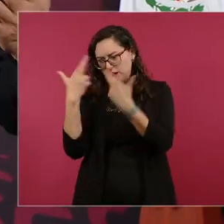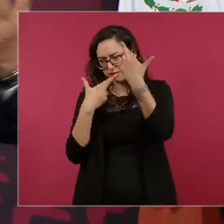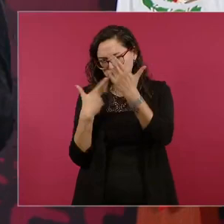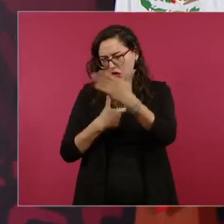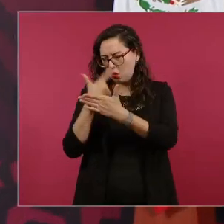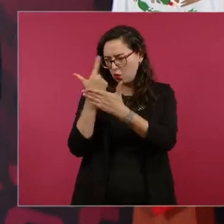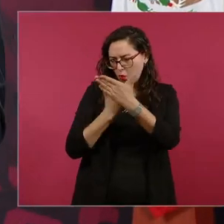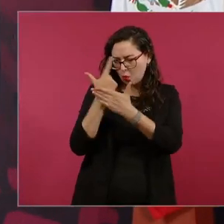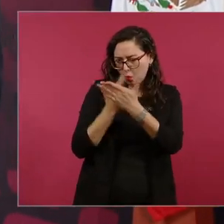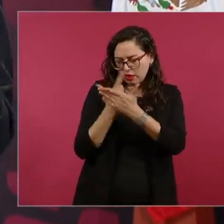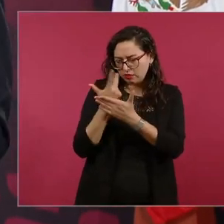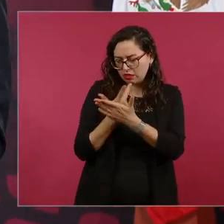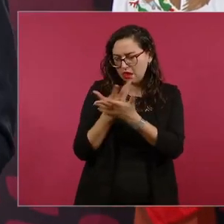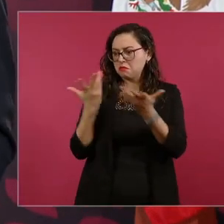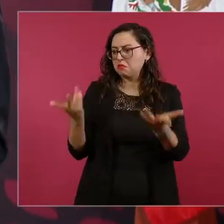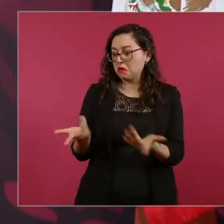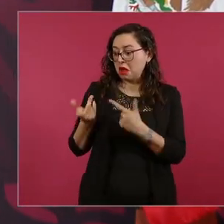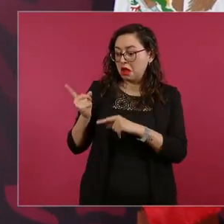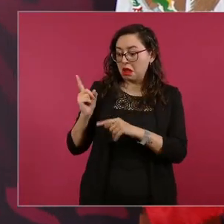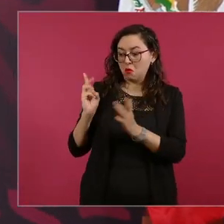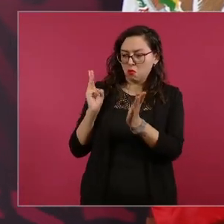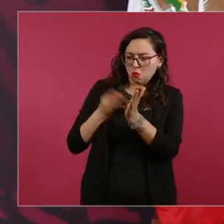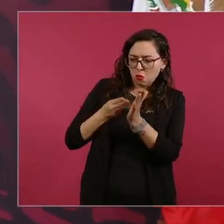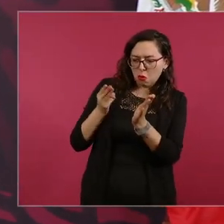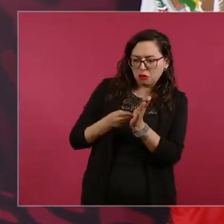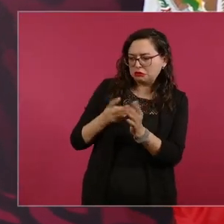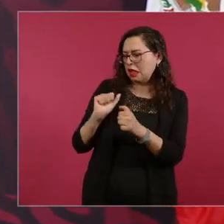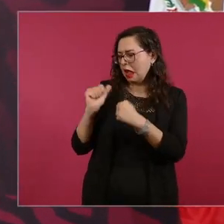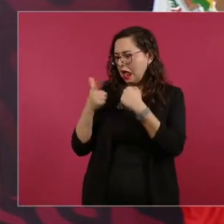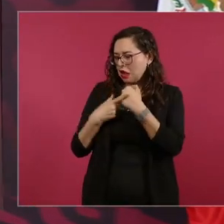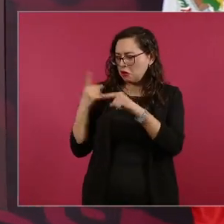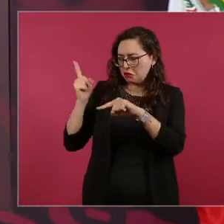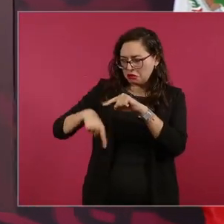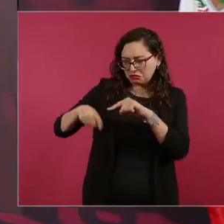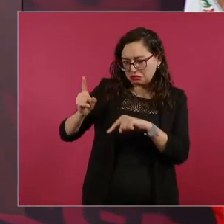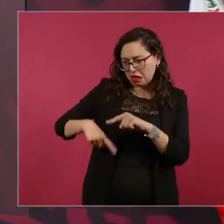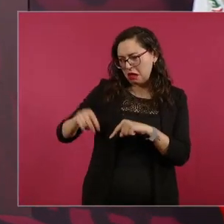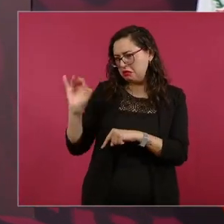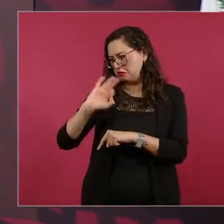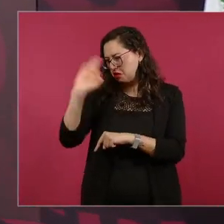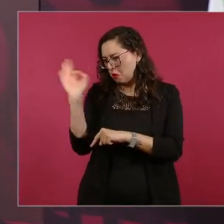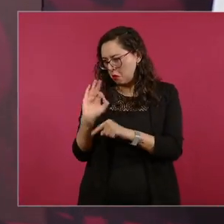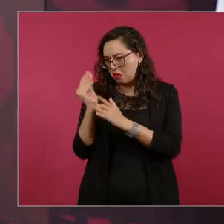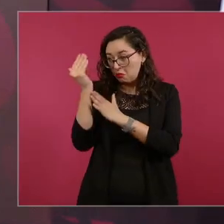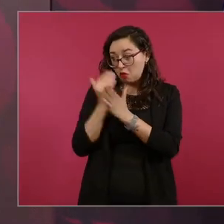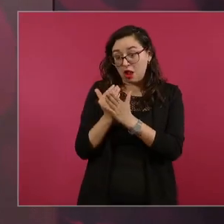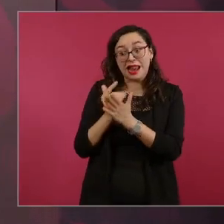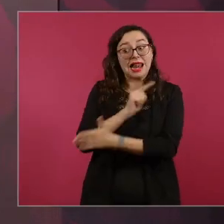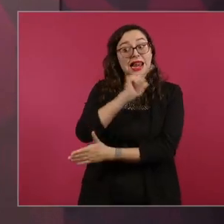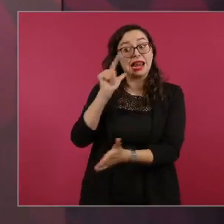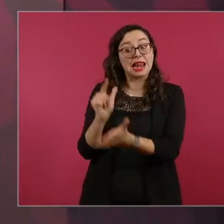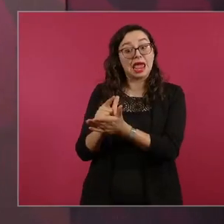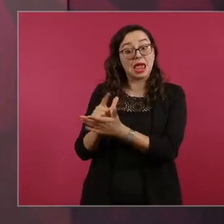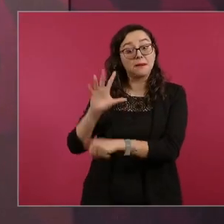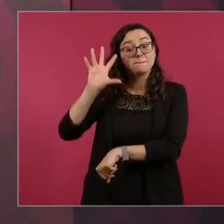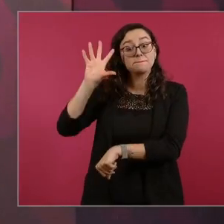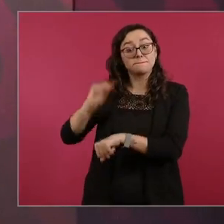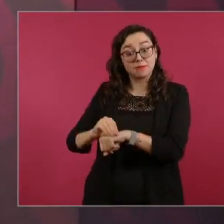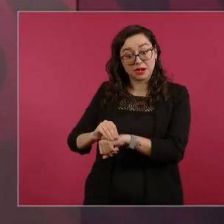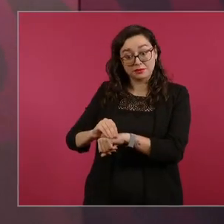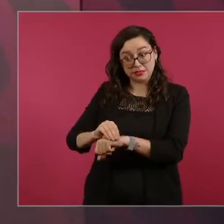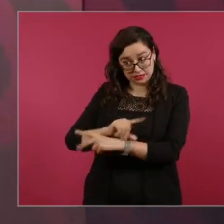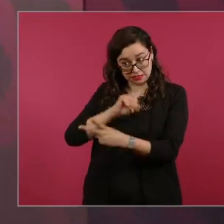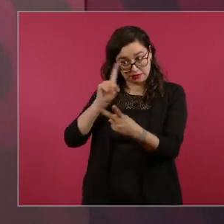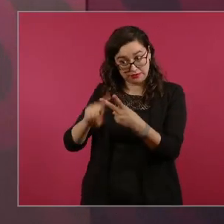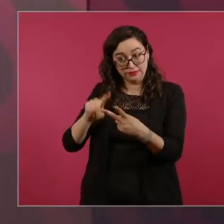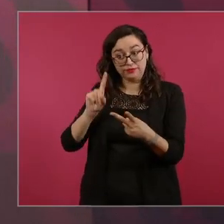ver qué se podía legalmente y solicitando la autorización del